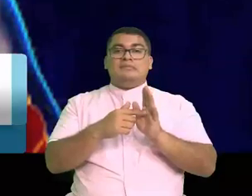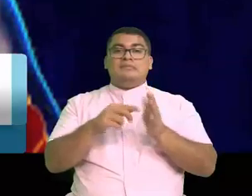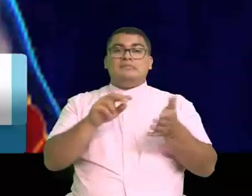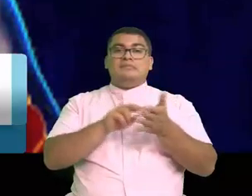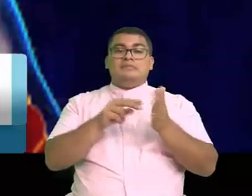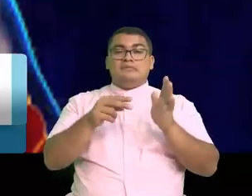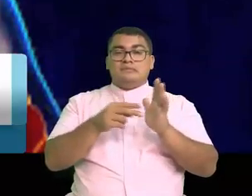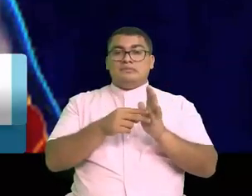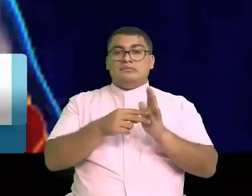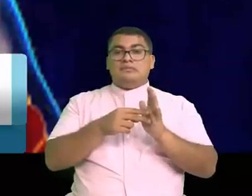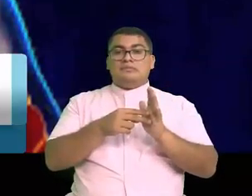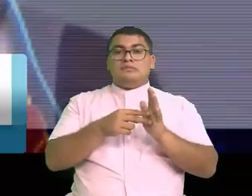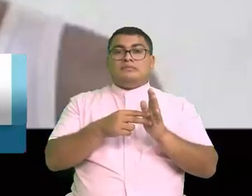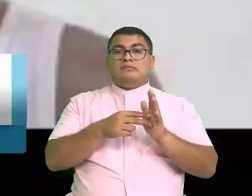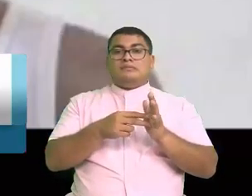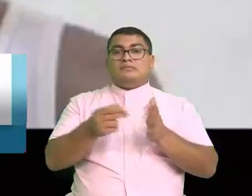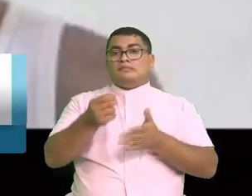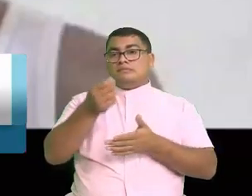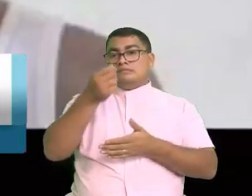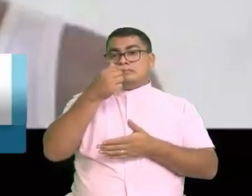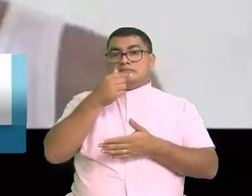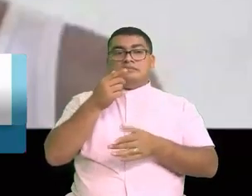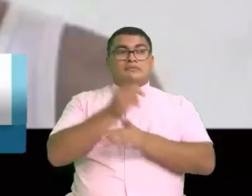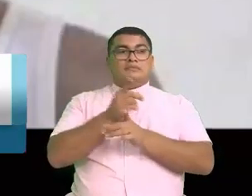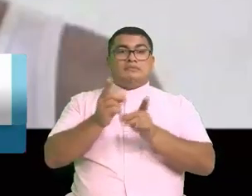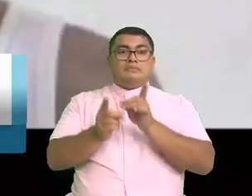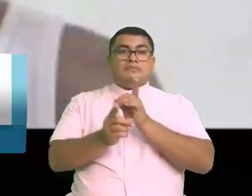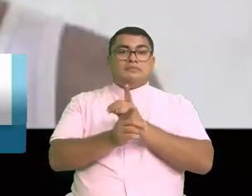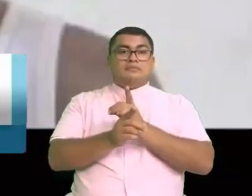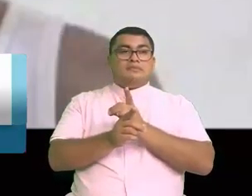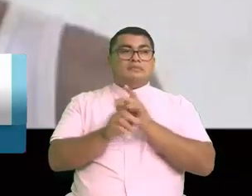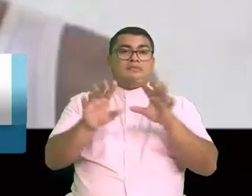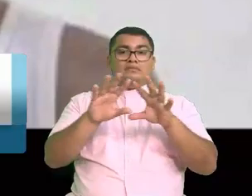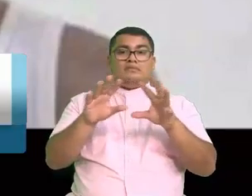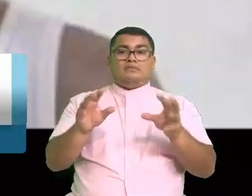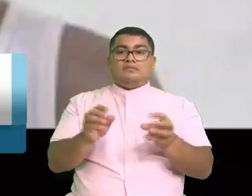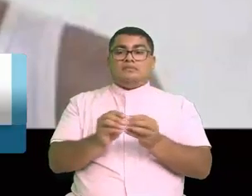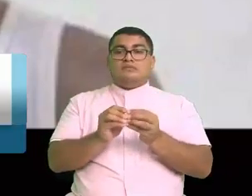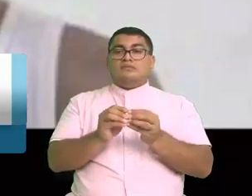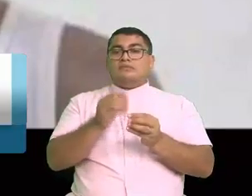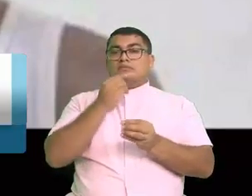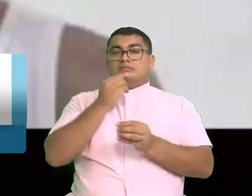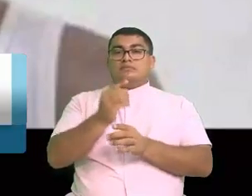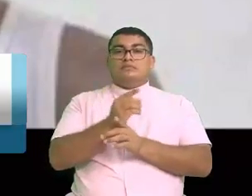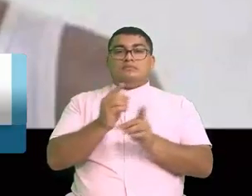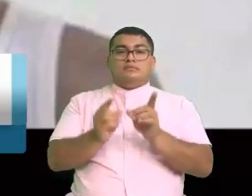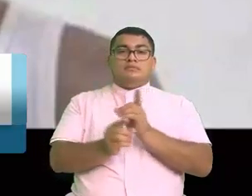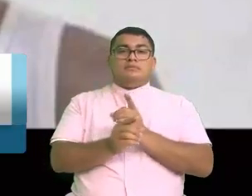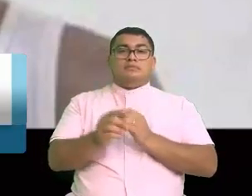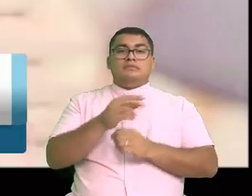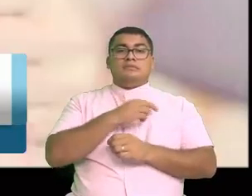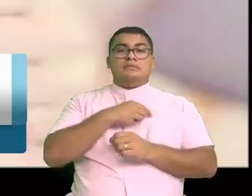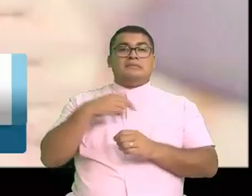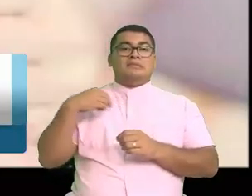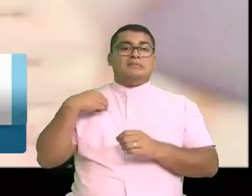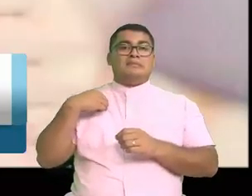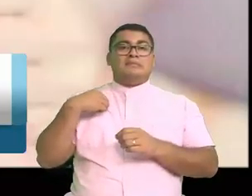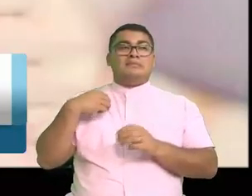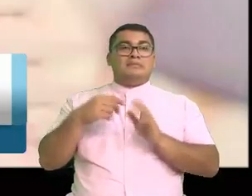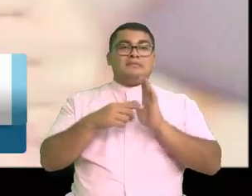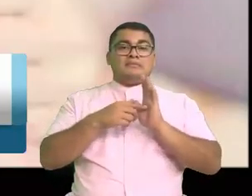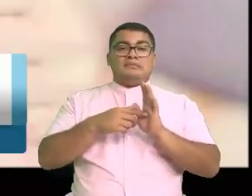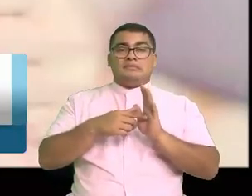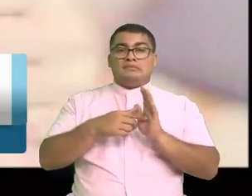es un tratamiento que tiene que ser completo el que se tiene que dar. Por ejemplo, el